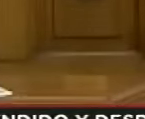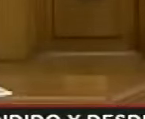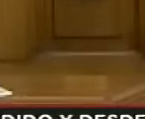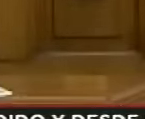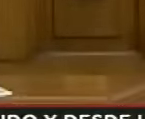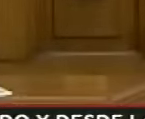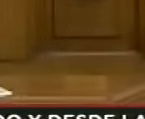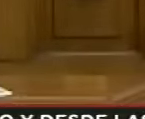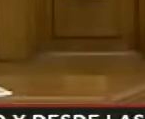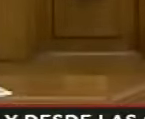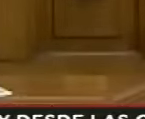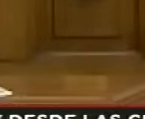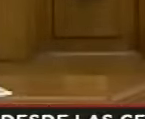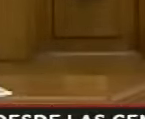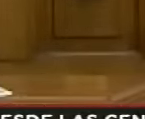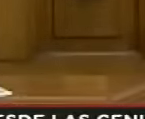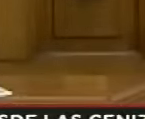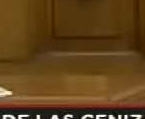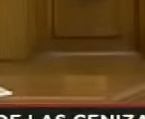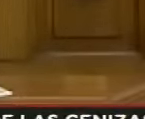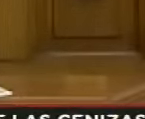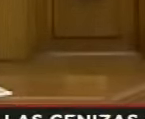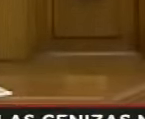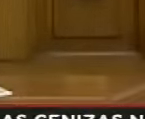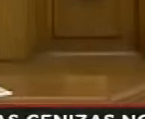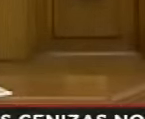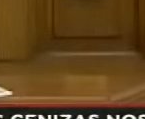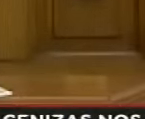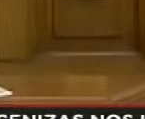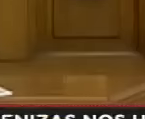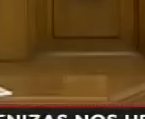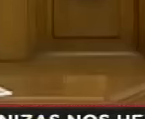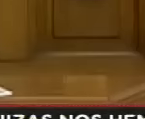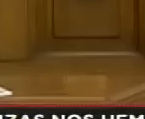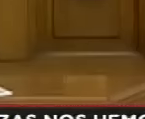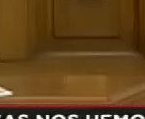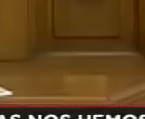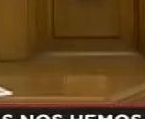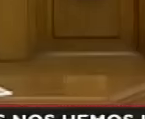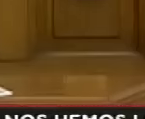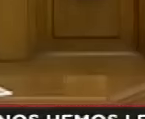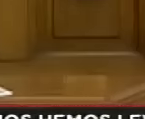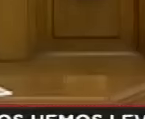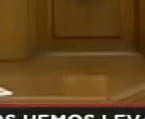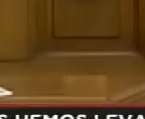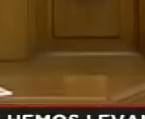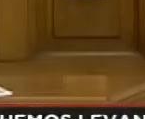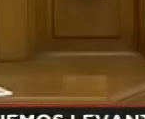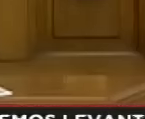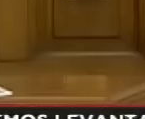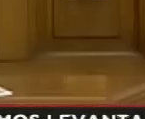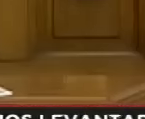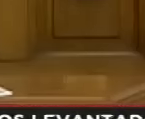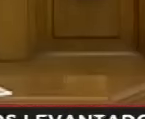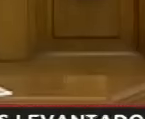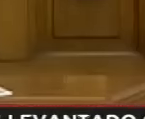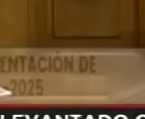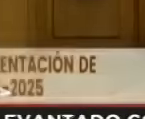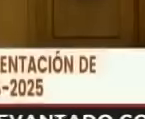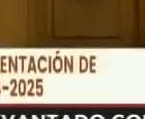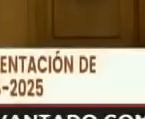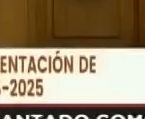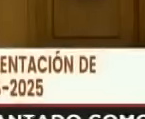Ya cumplimos 3 años en diciembre de haber sido electos. Y